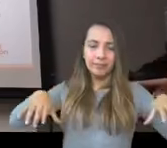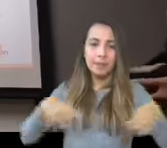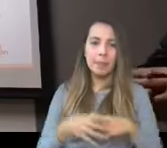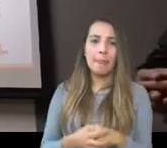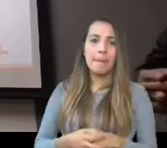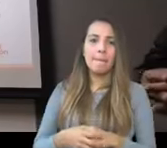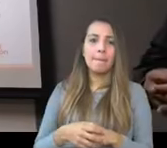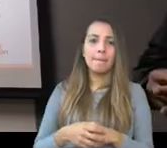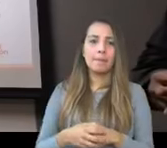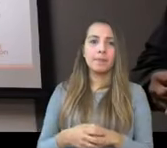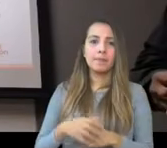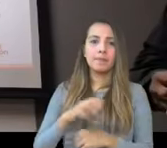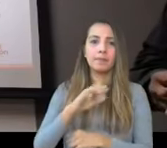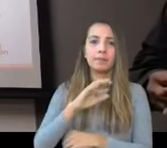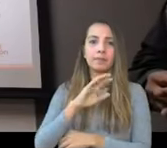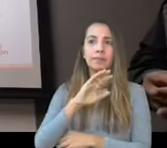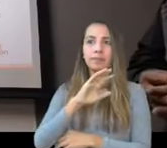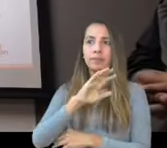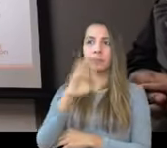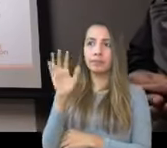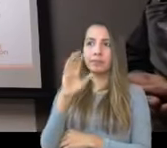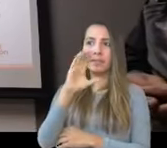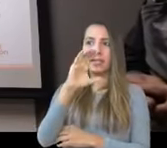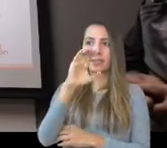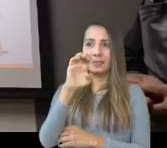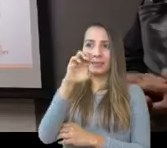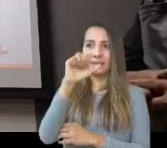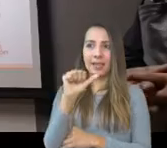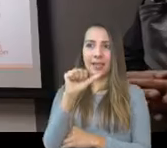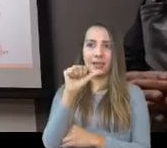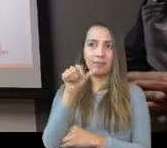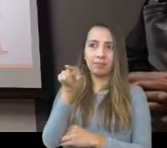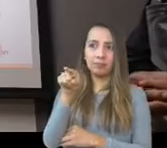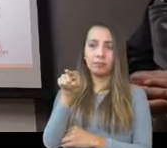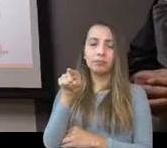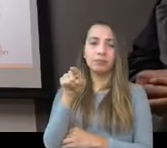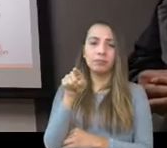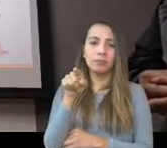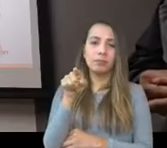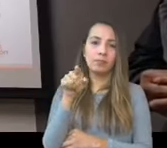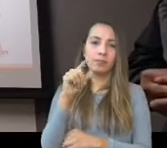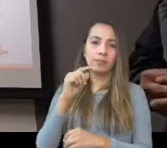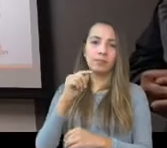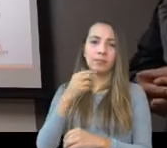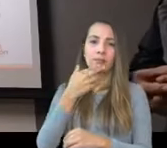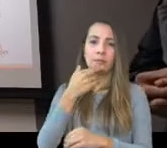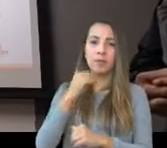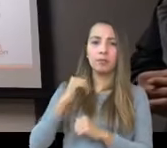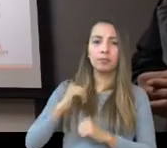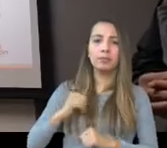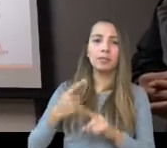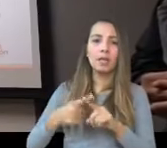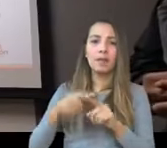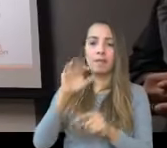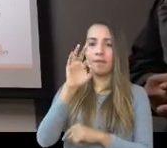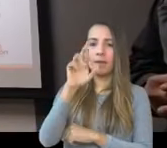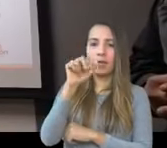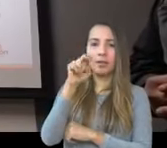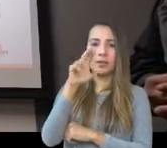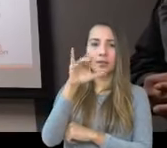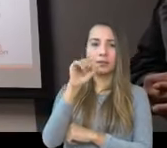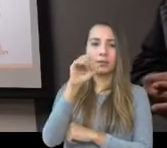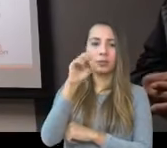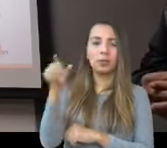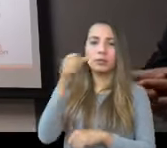Aquí la CEA, por conducto de su secretario y por instrucciones del ingeniero Francisco Bernal, secretario del